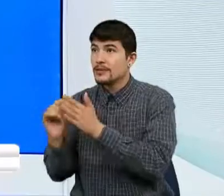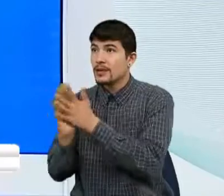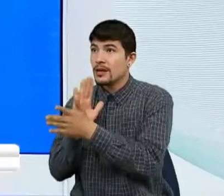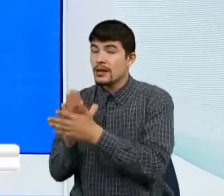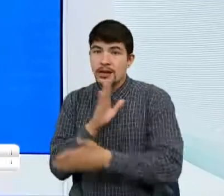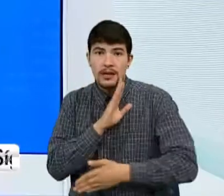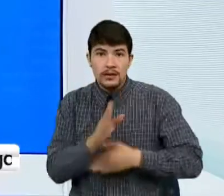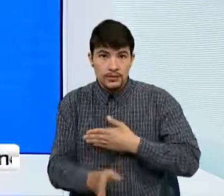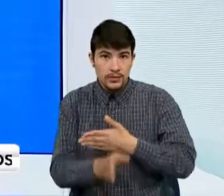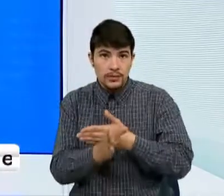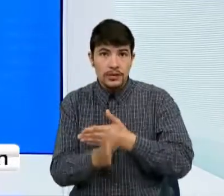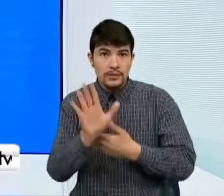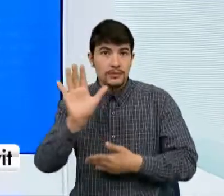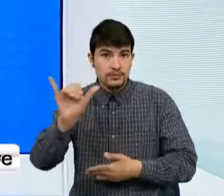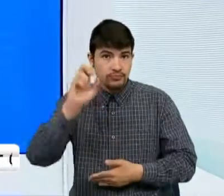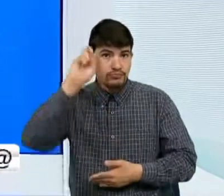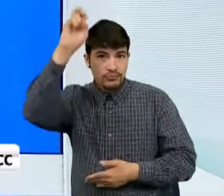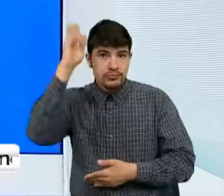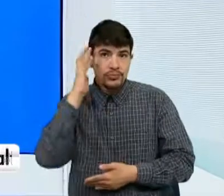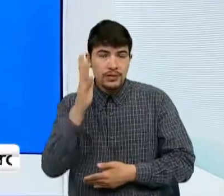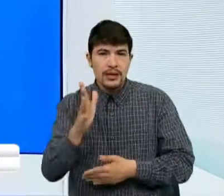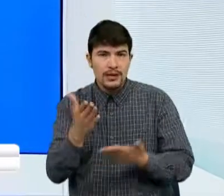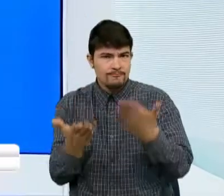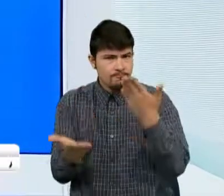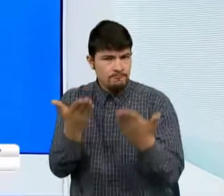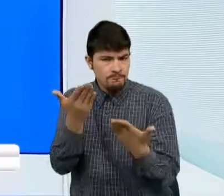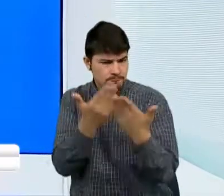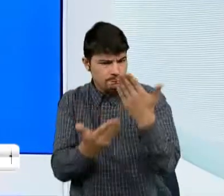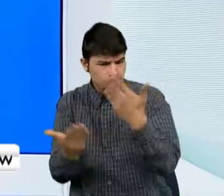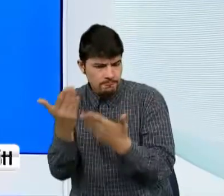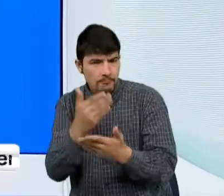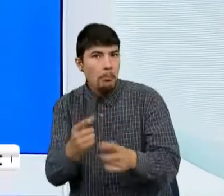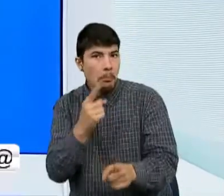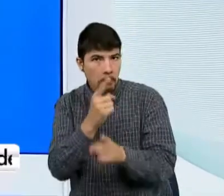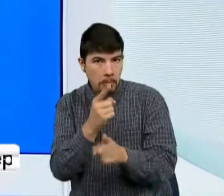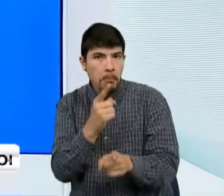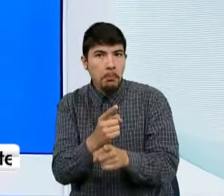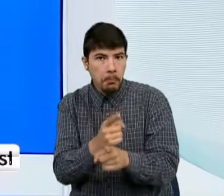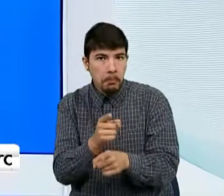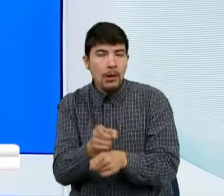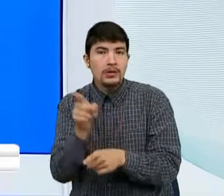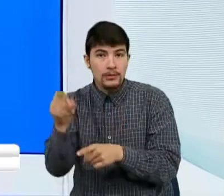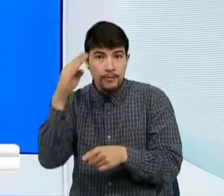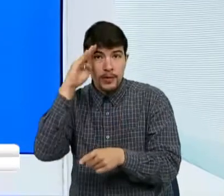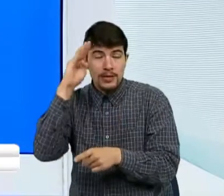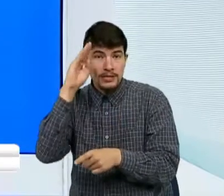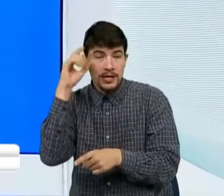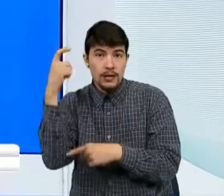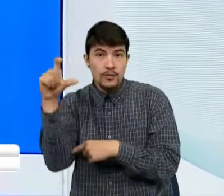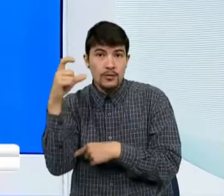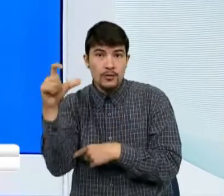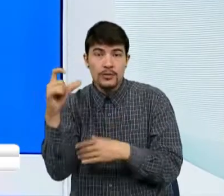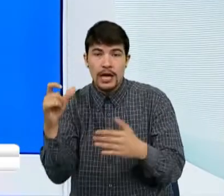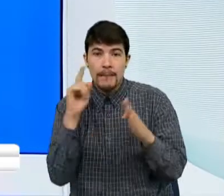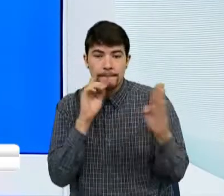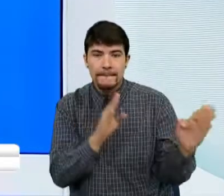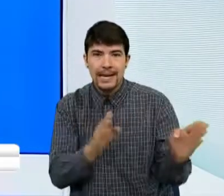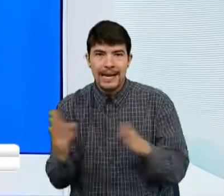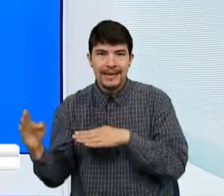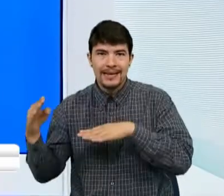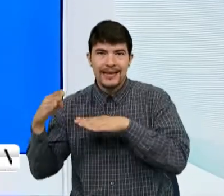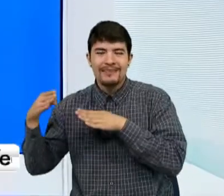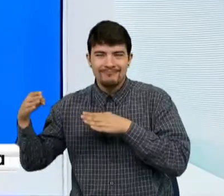continuamos en norte de santander porque un balance satisfactorio entregó el comando de policía metropolitana de cúcuta durante el plan retorno